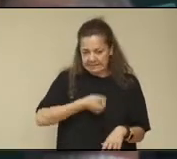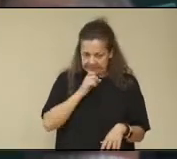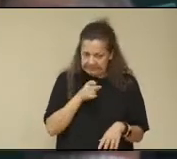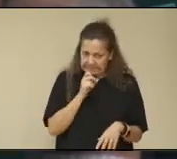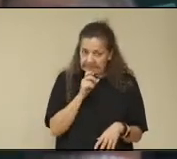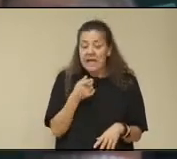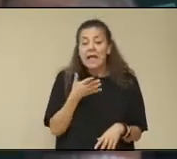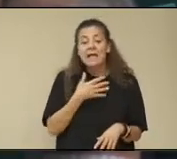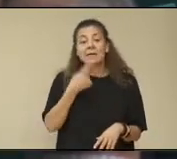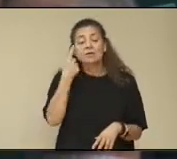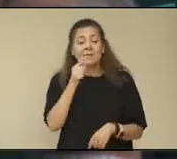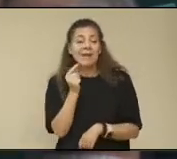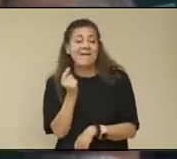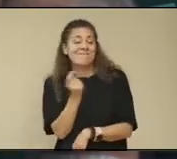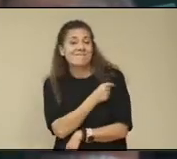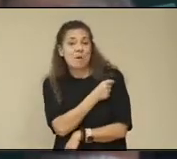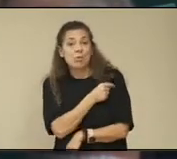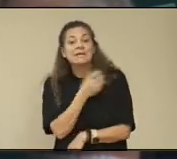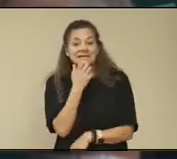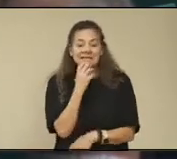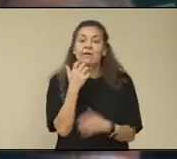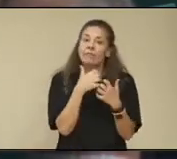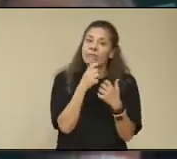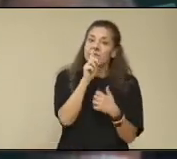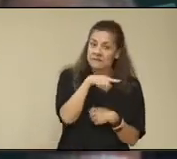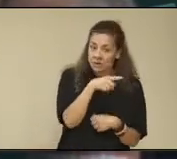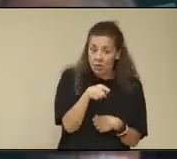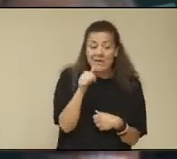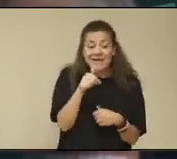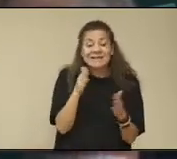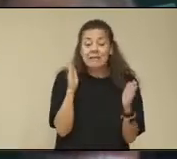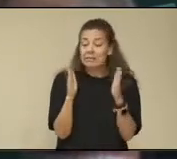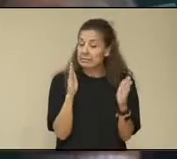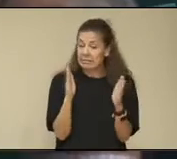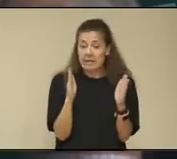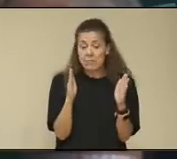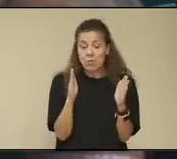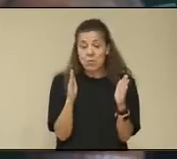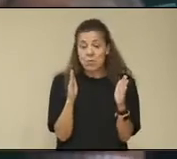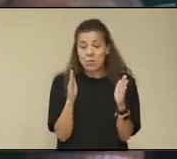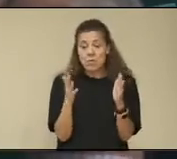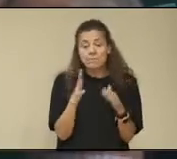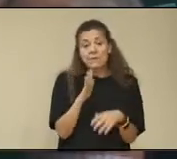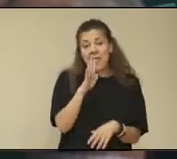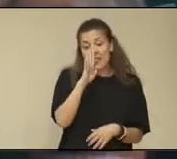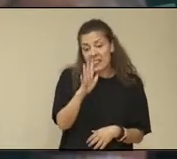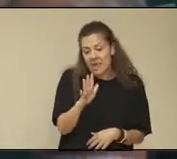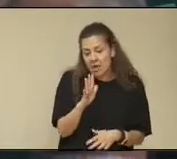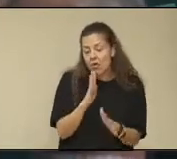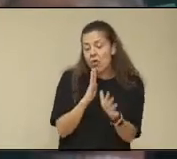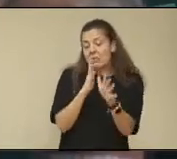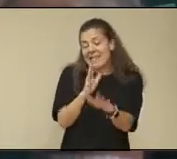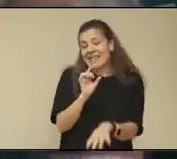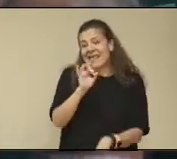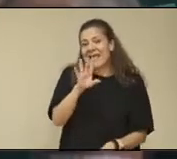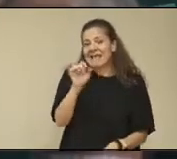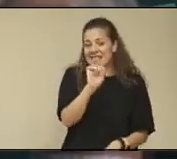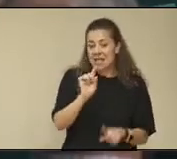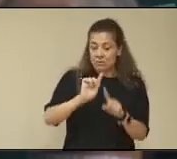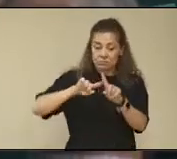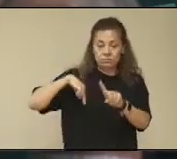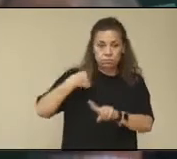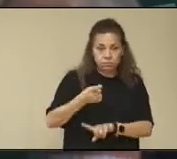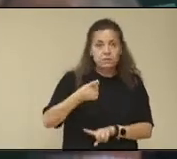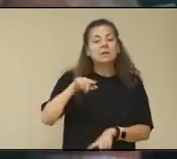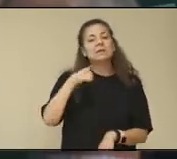ver la vacuna por intradérmico si funciona o no, y en ese tiempo, que serán de 5, 10, 15 años posteriores,